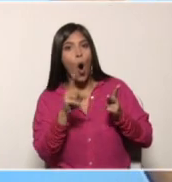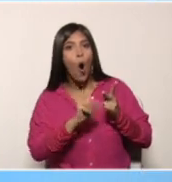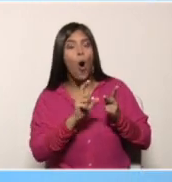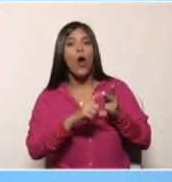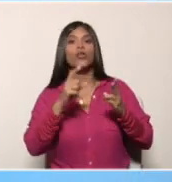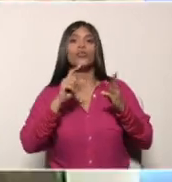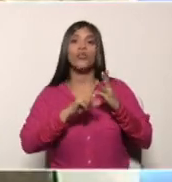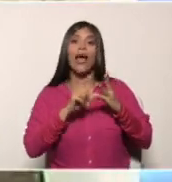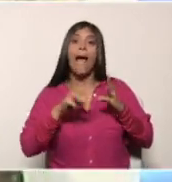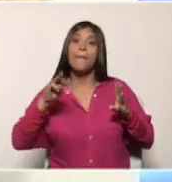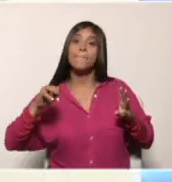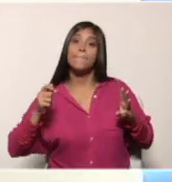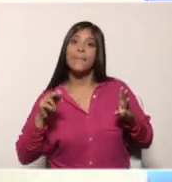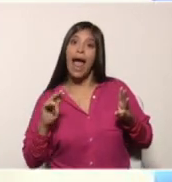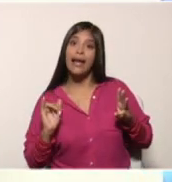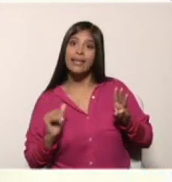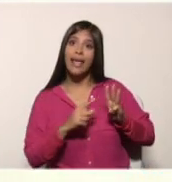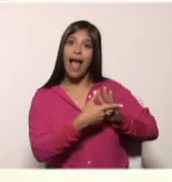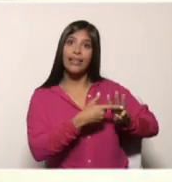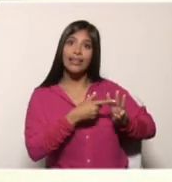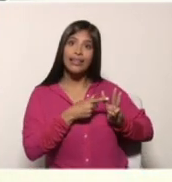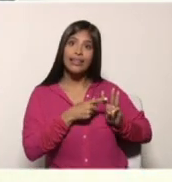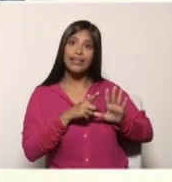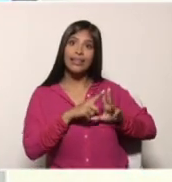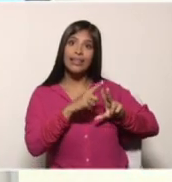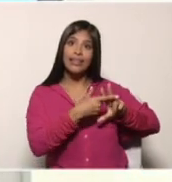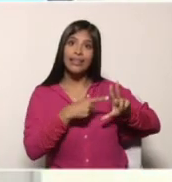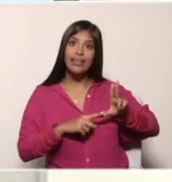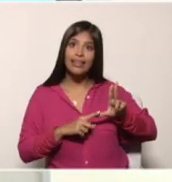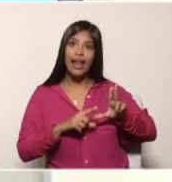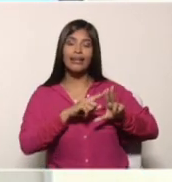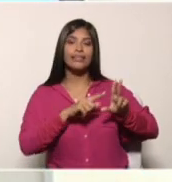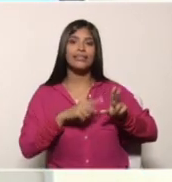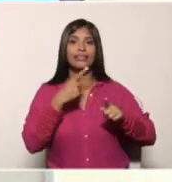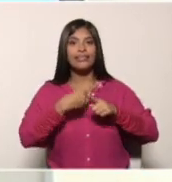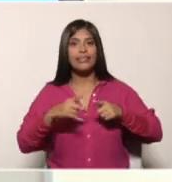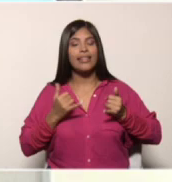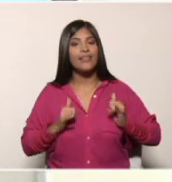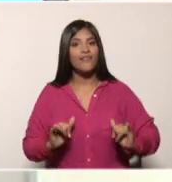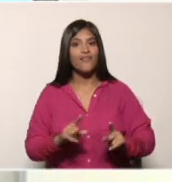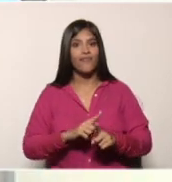y María es la tercera hija de María.